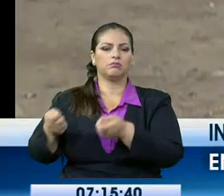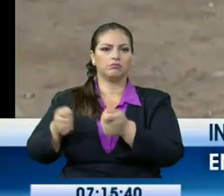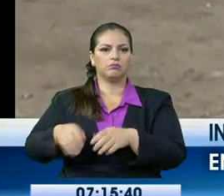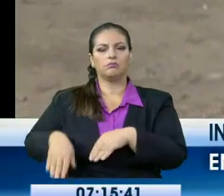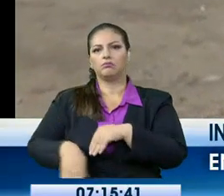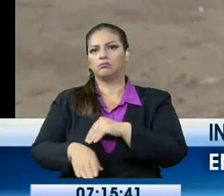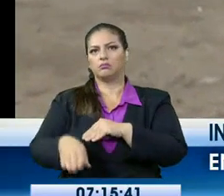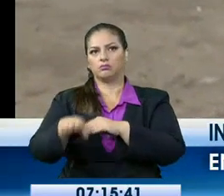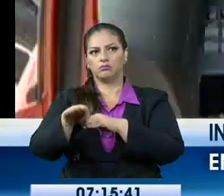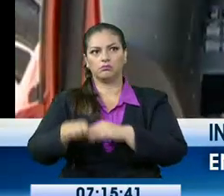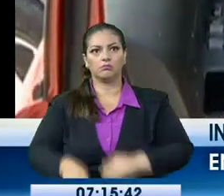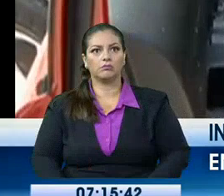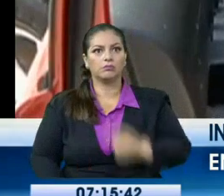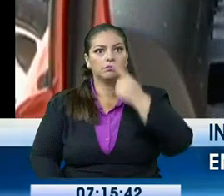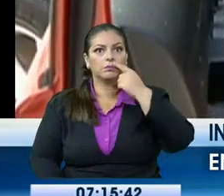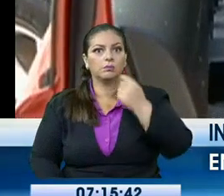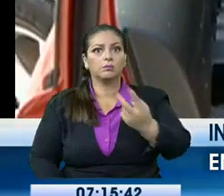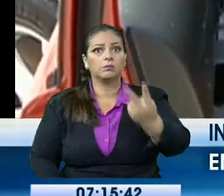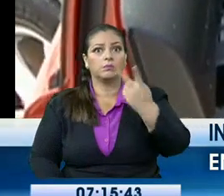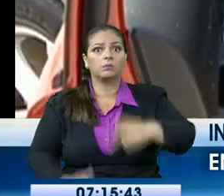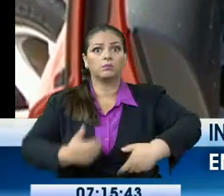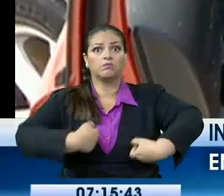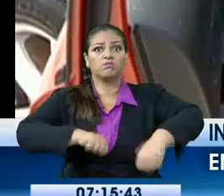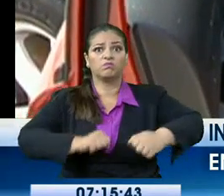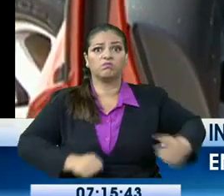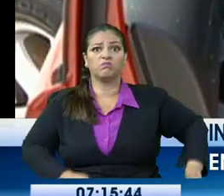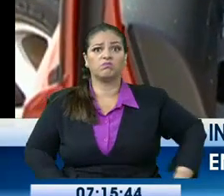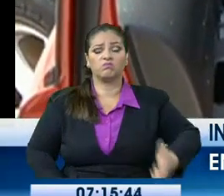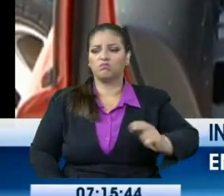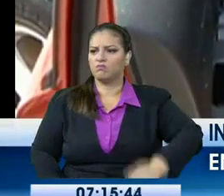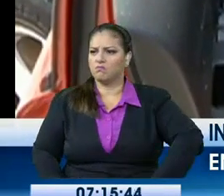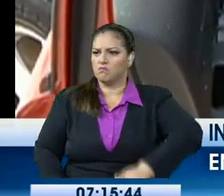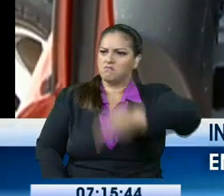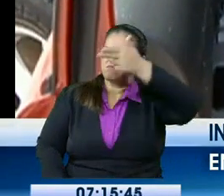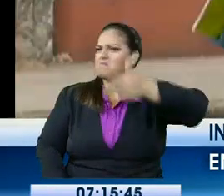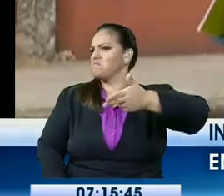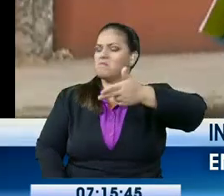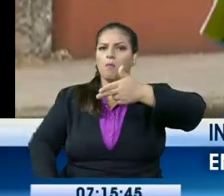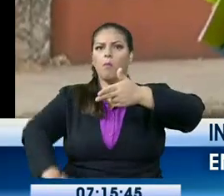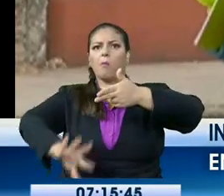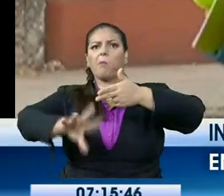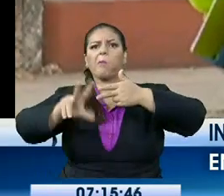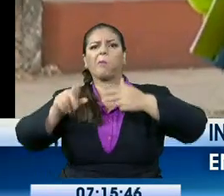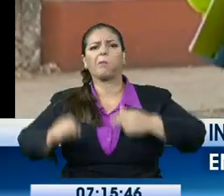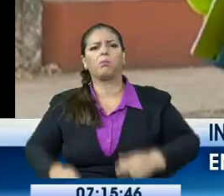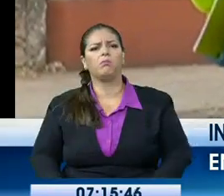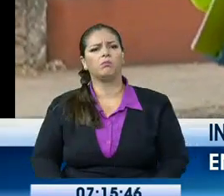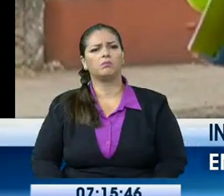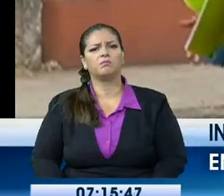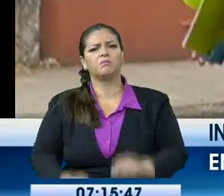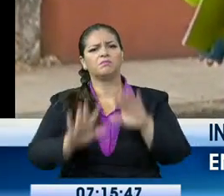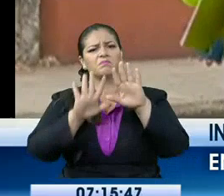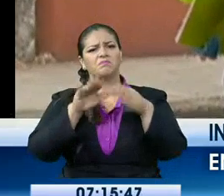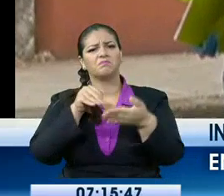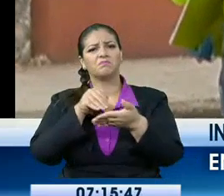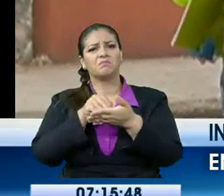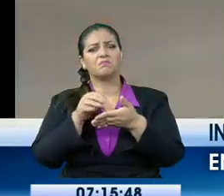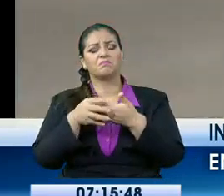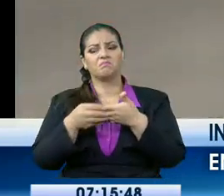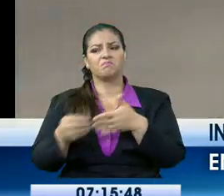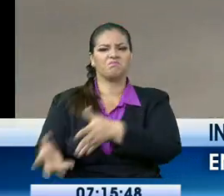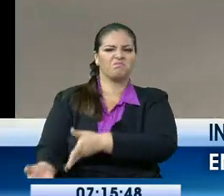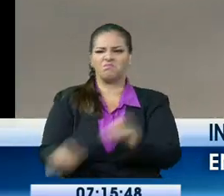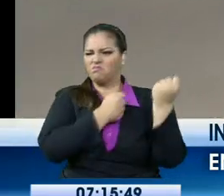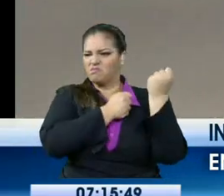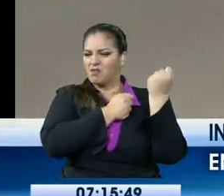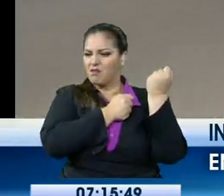dieron un disparo. Se trataría de una fuerte cantidad de dinero la que se habrían llevado los sospechosos, además de la tranquilidad del barrio, pues